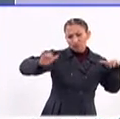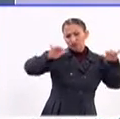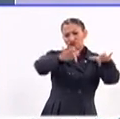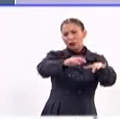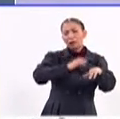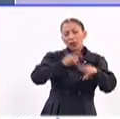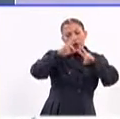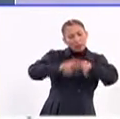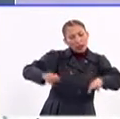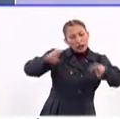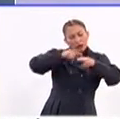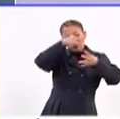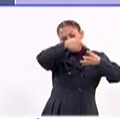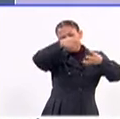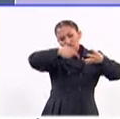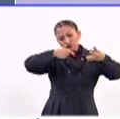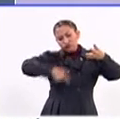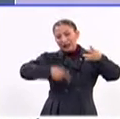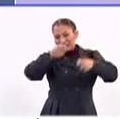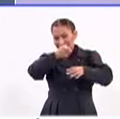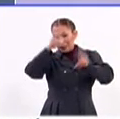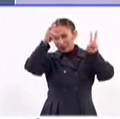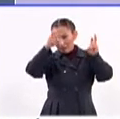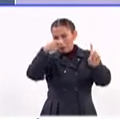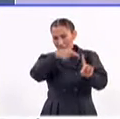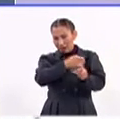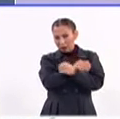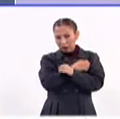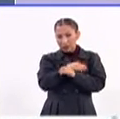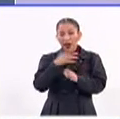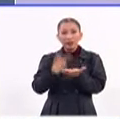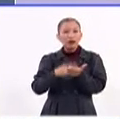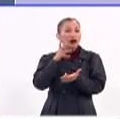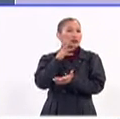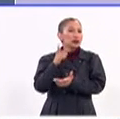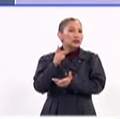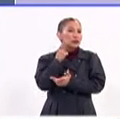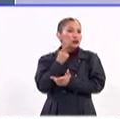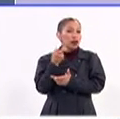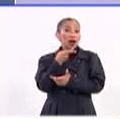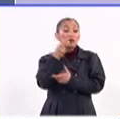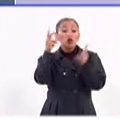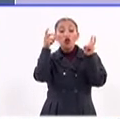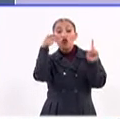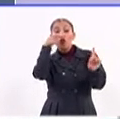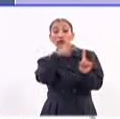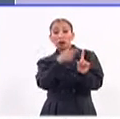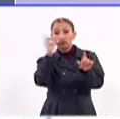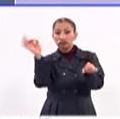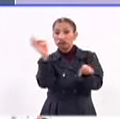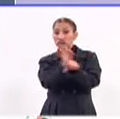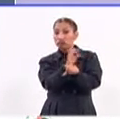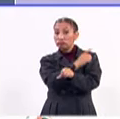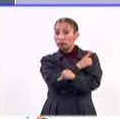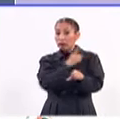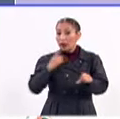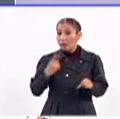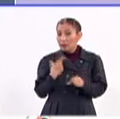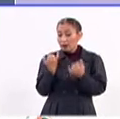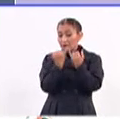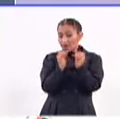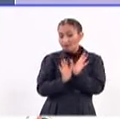está analizando todas las aristas sobre este tema en la Cámara de Diputados, se habló sobre la garantía que debe tener